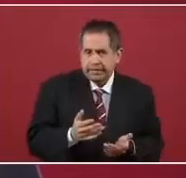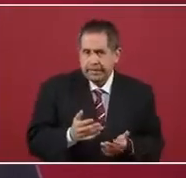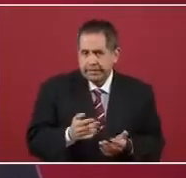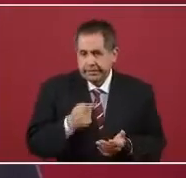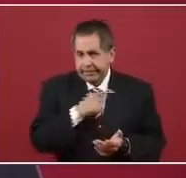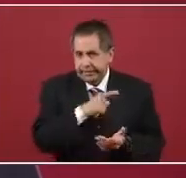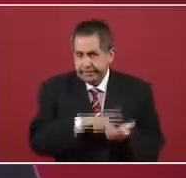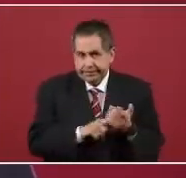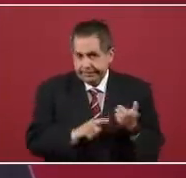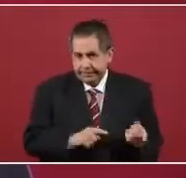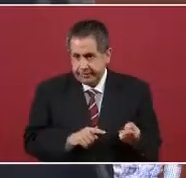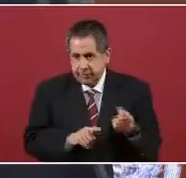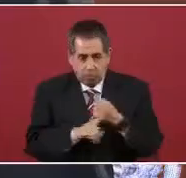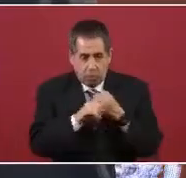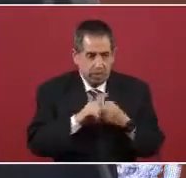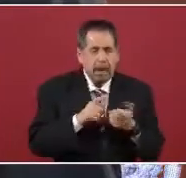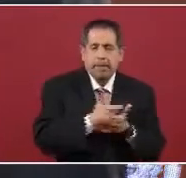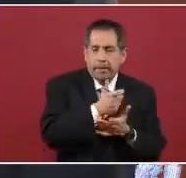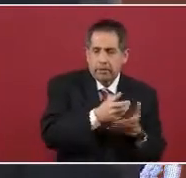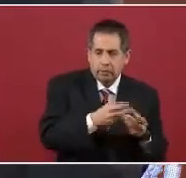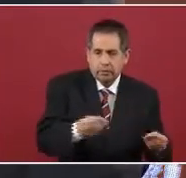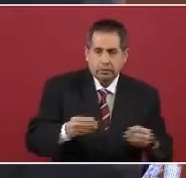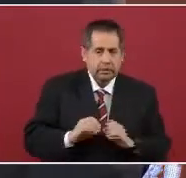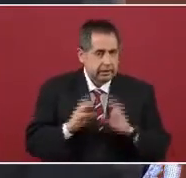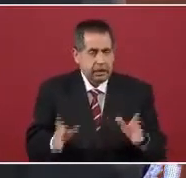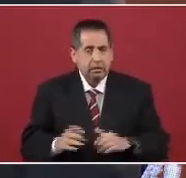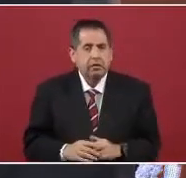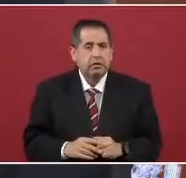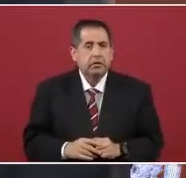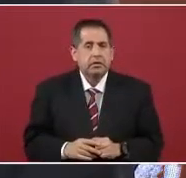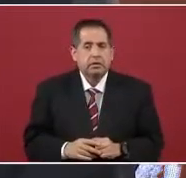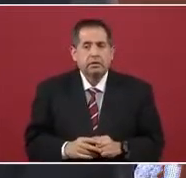este problema, desde luego